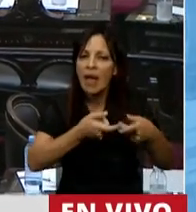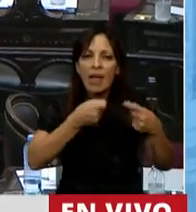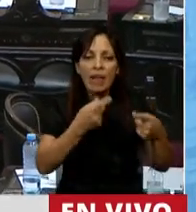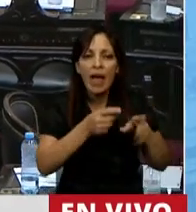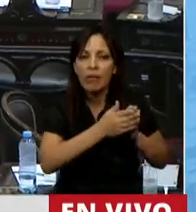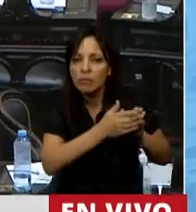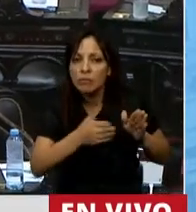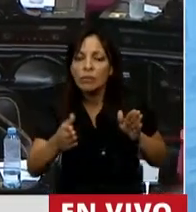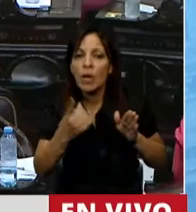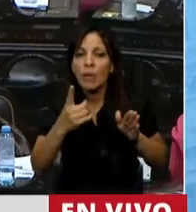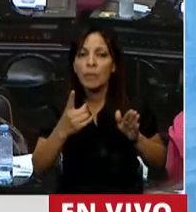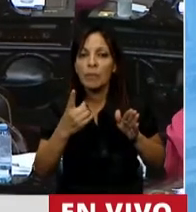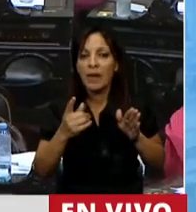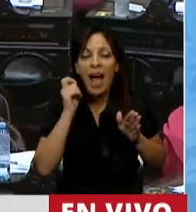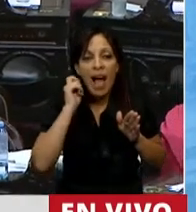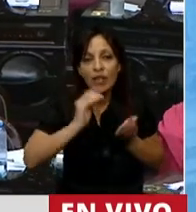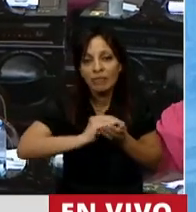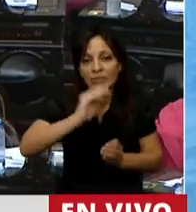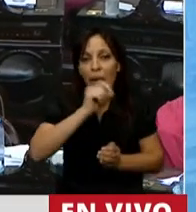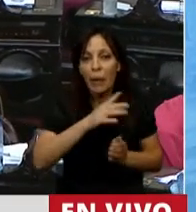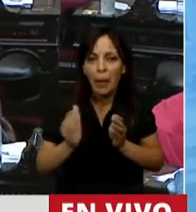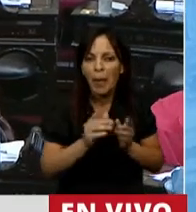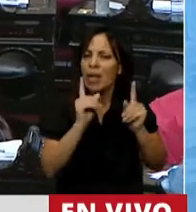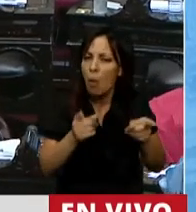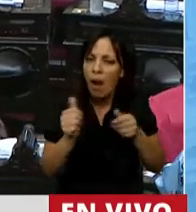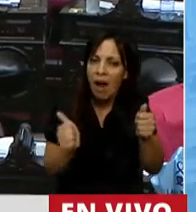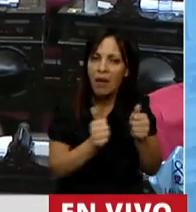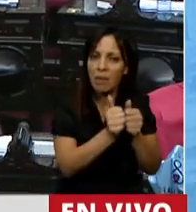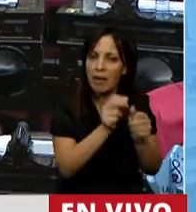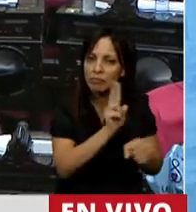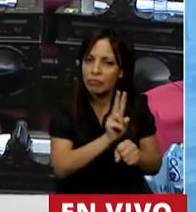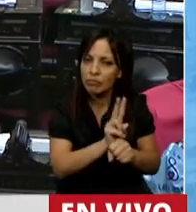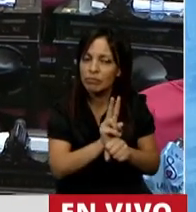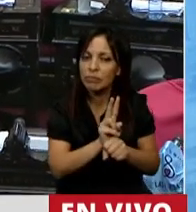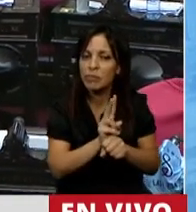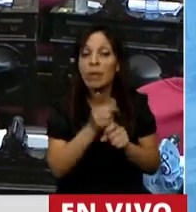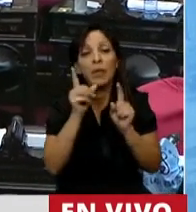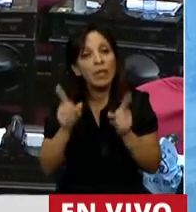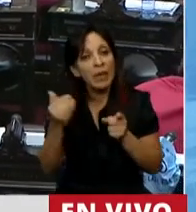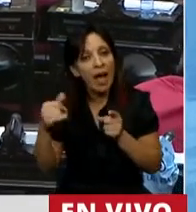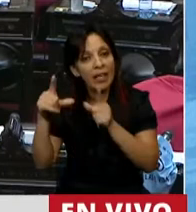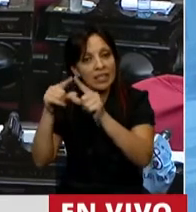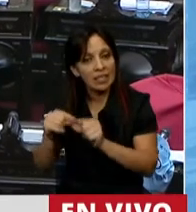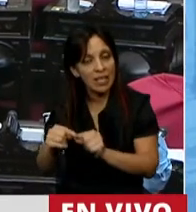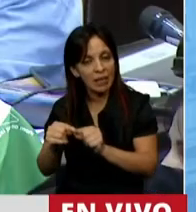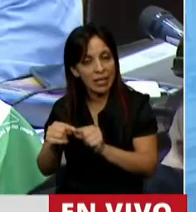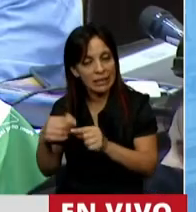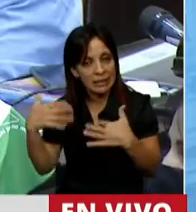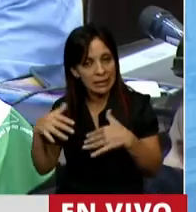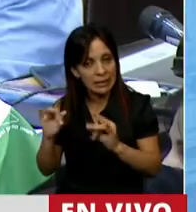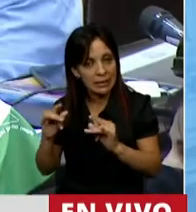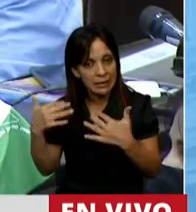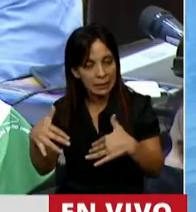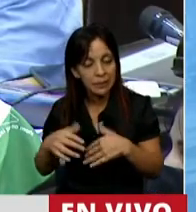primer año de vida del bebé. Pero por otro lado también tenemos los datos duros. Y